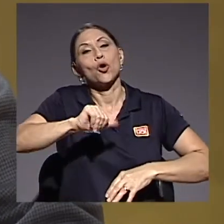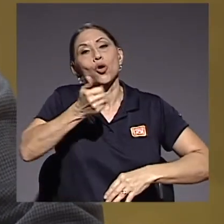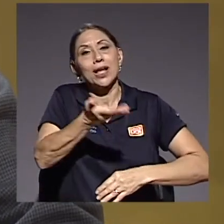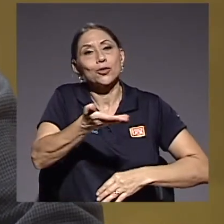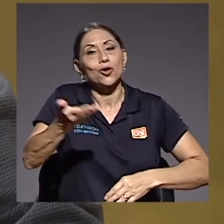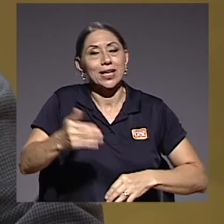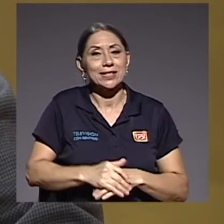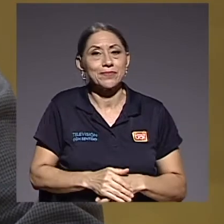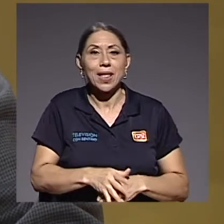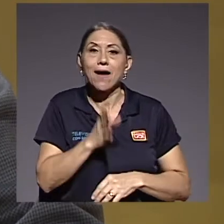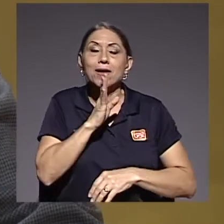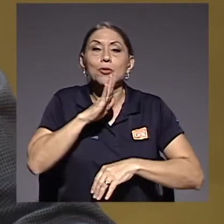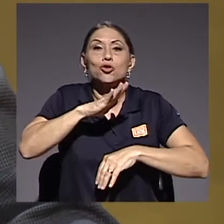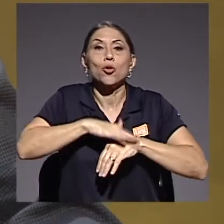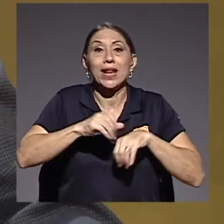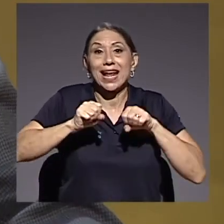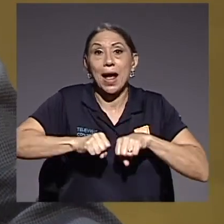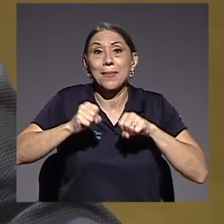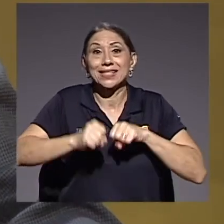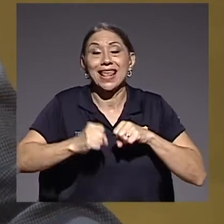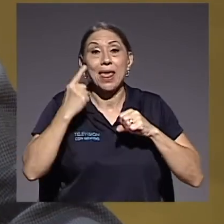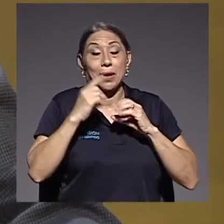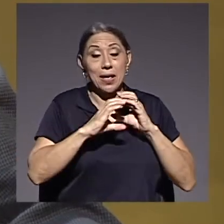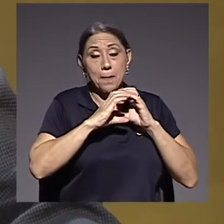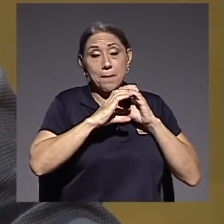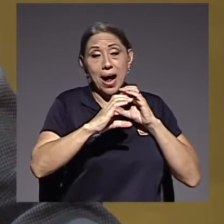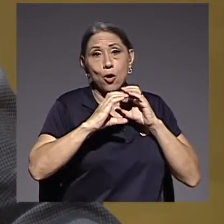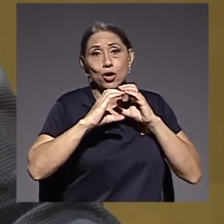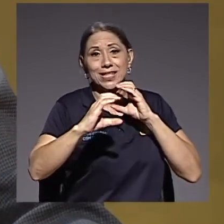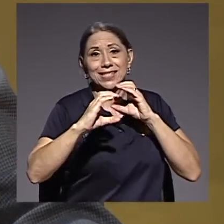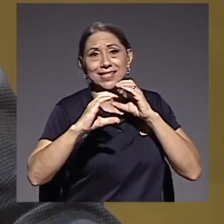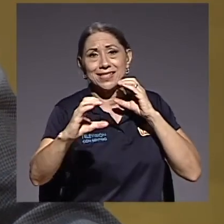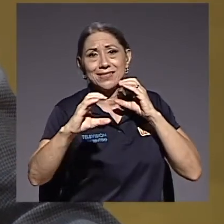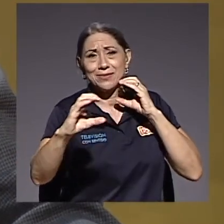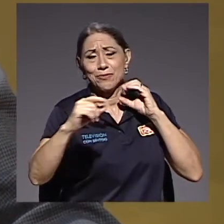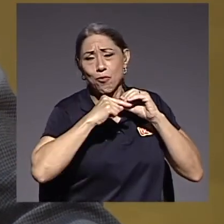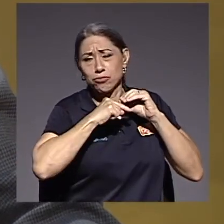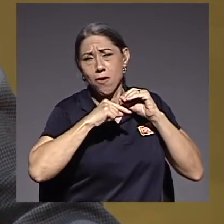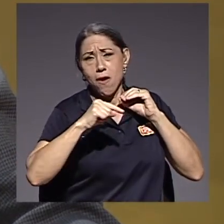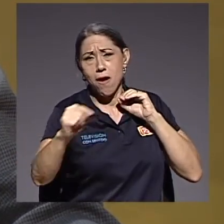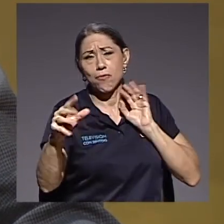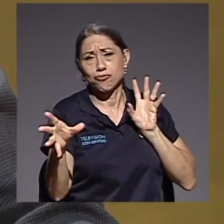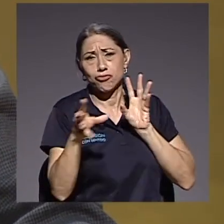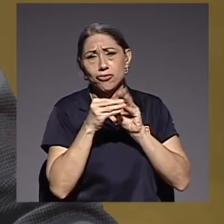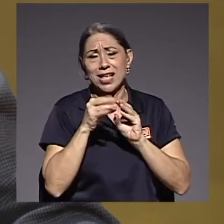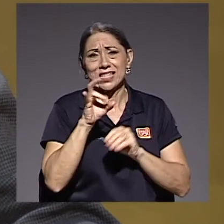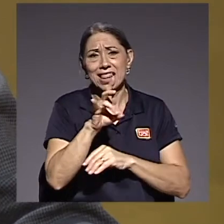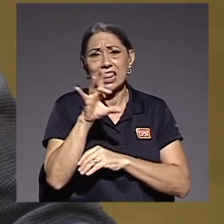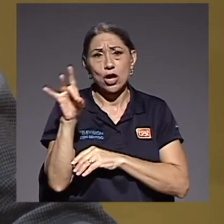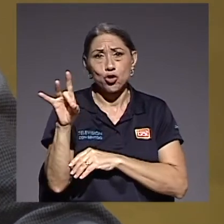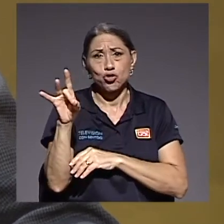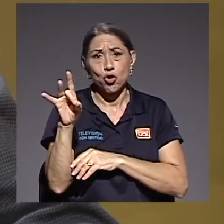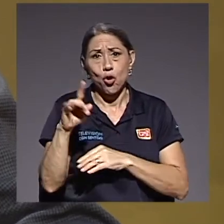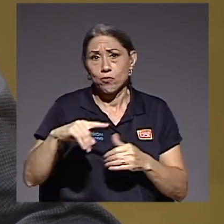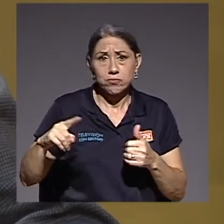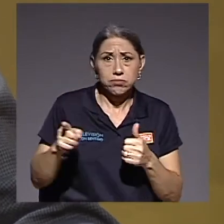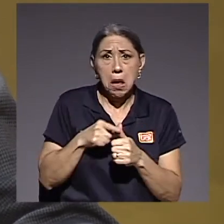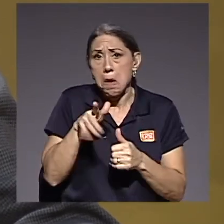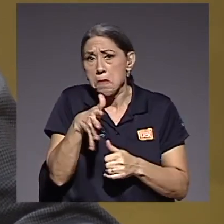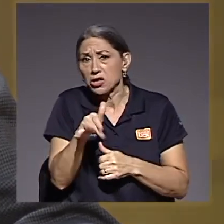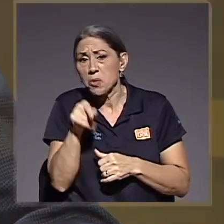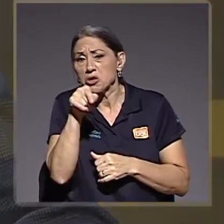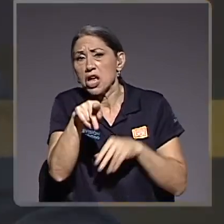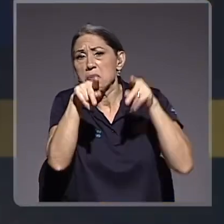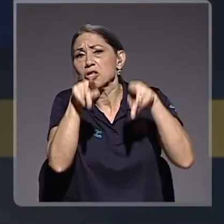los vagones. Son 78 vagones al inicio de la operación, que más o menos llevarían 600